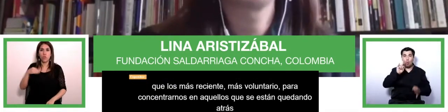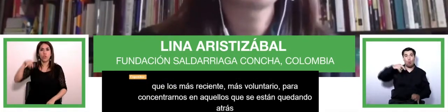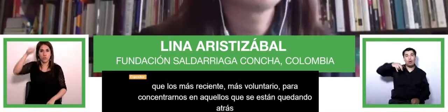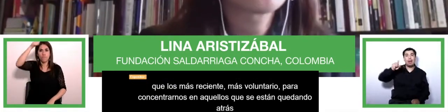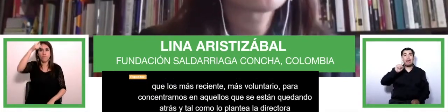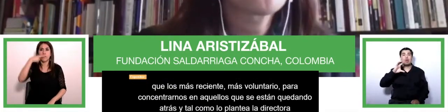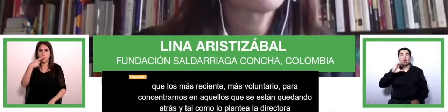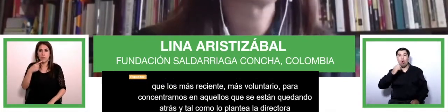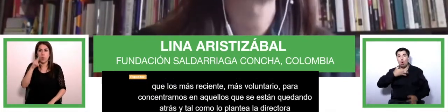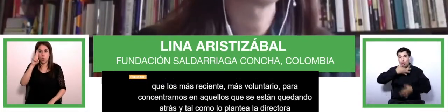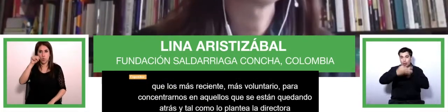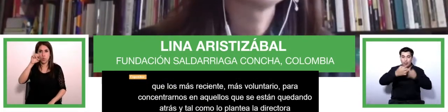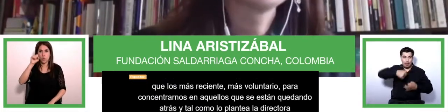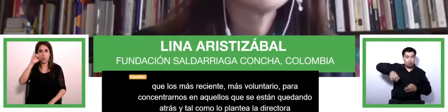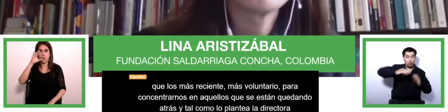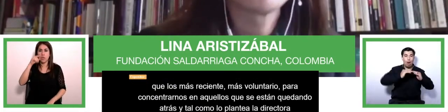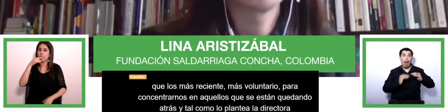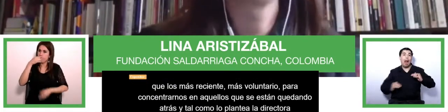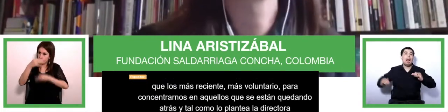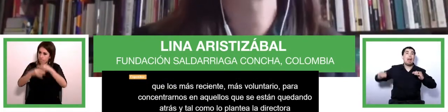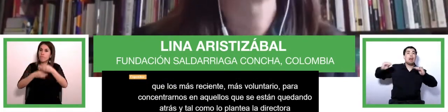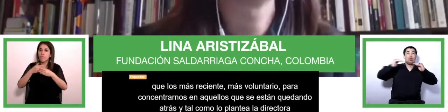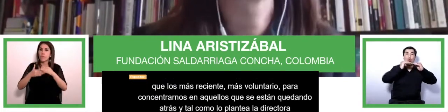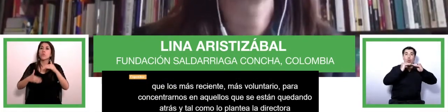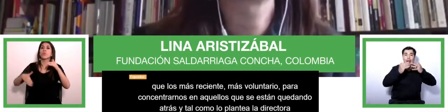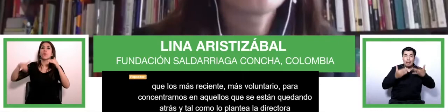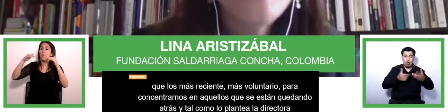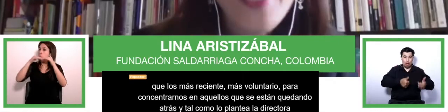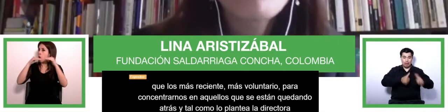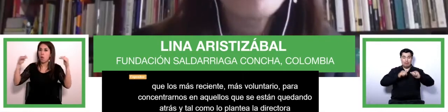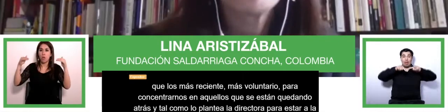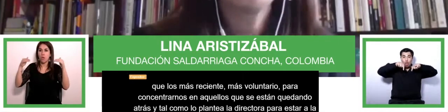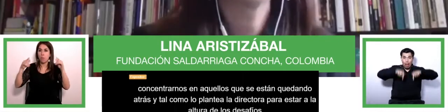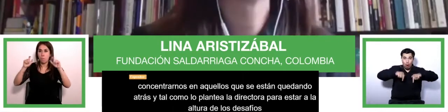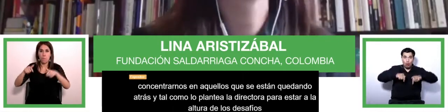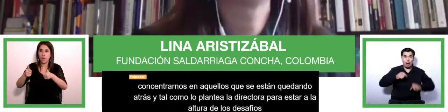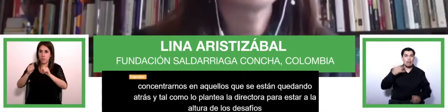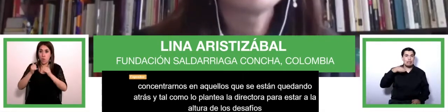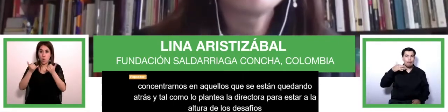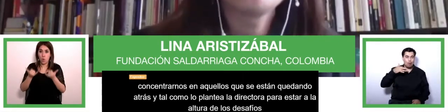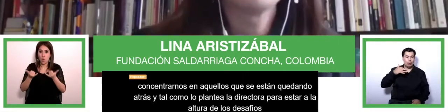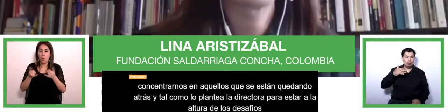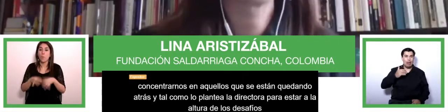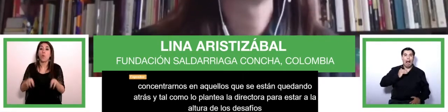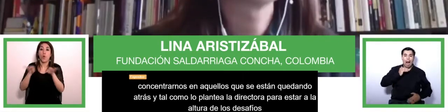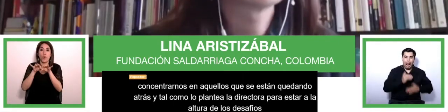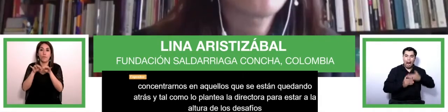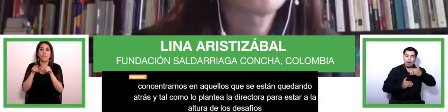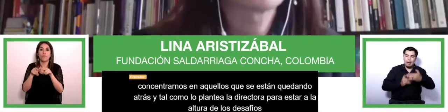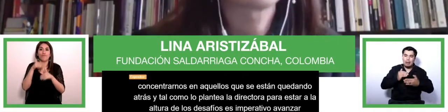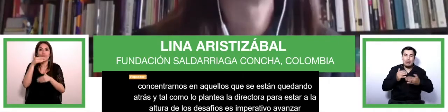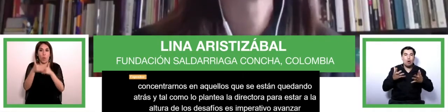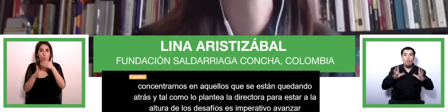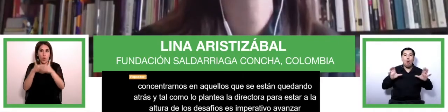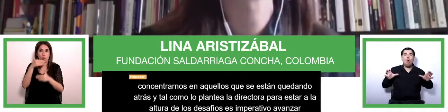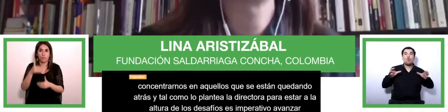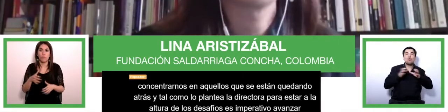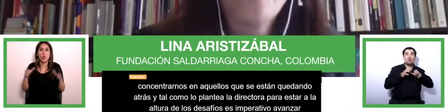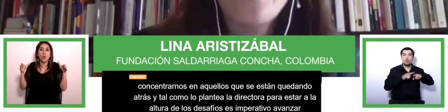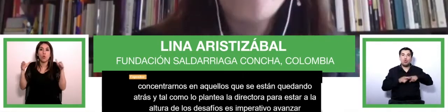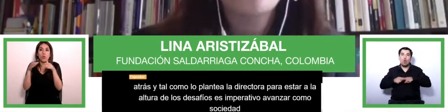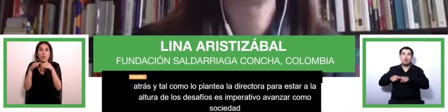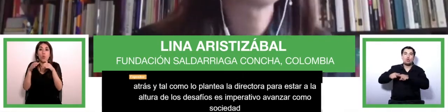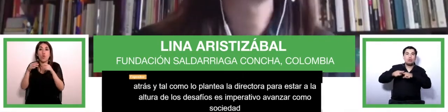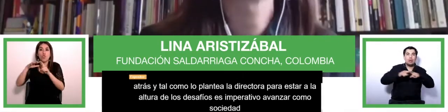directora general de la UNESCO, para estar a la altura de los desafíos de este tiempo, es imperativo avanzar como